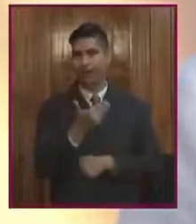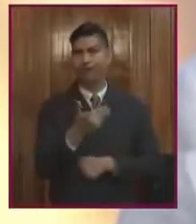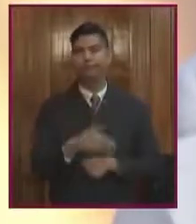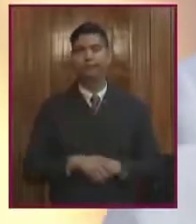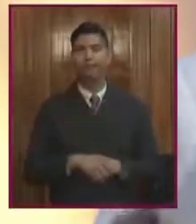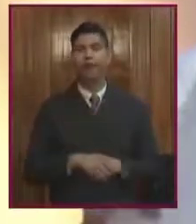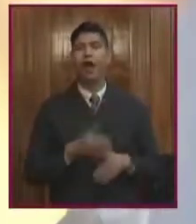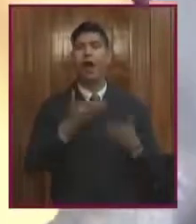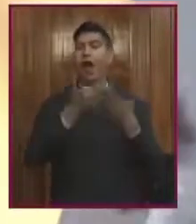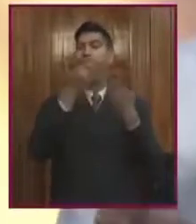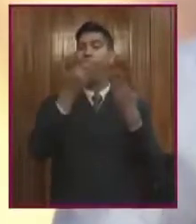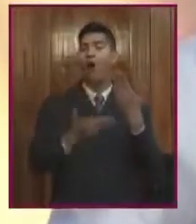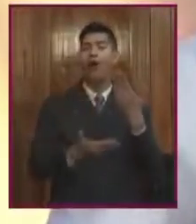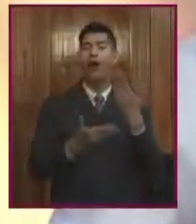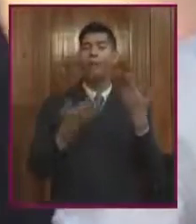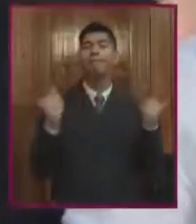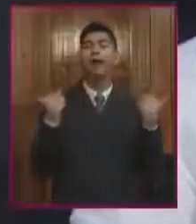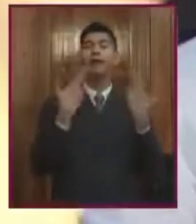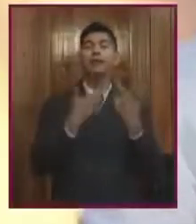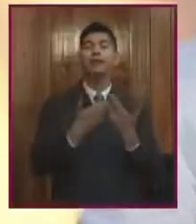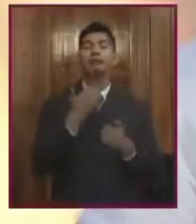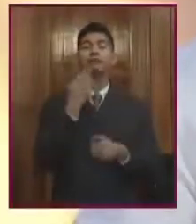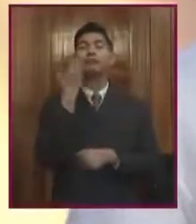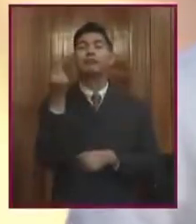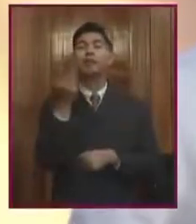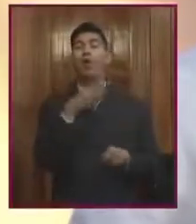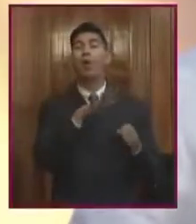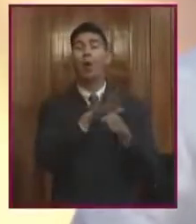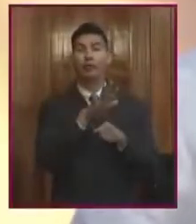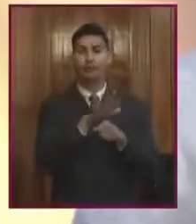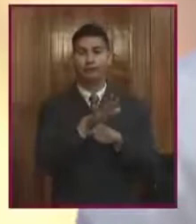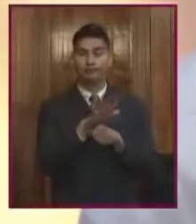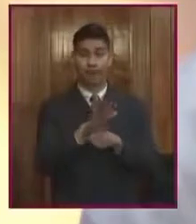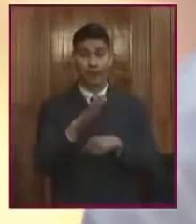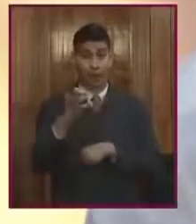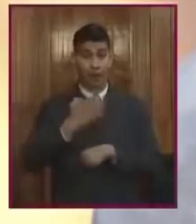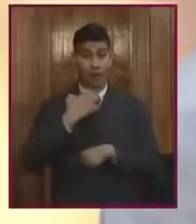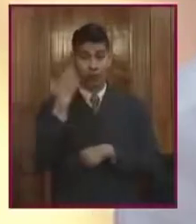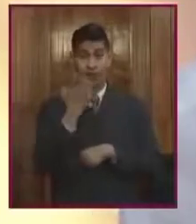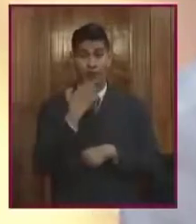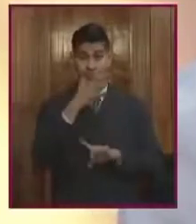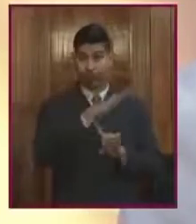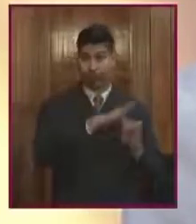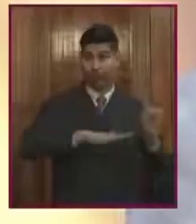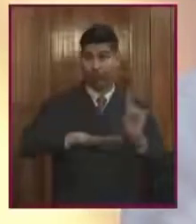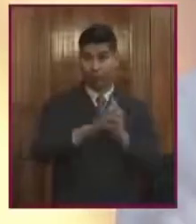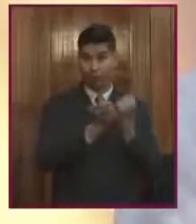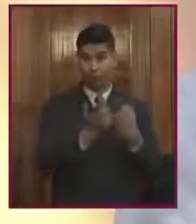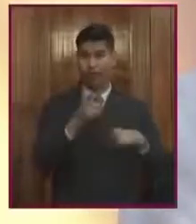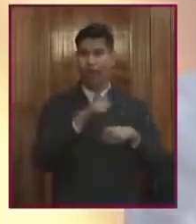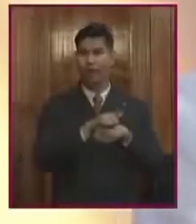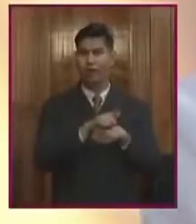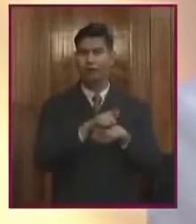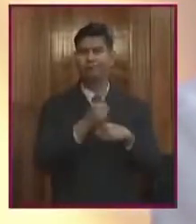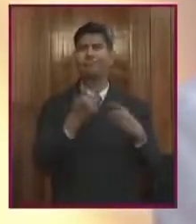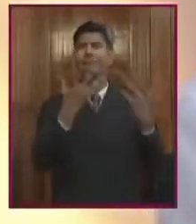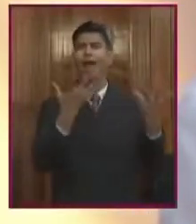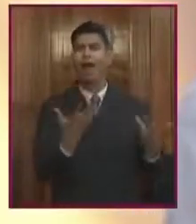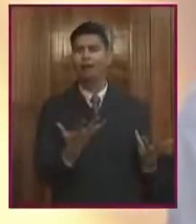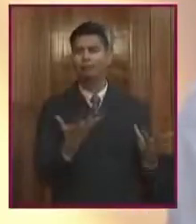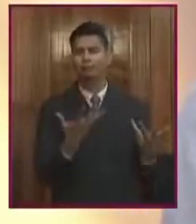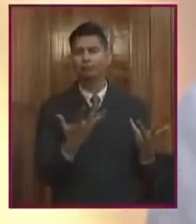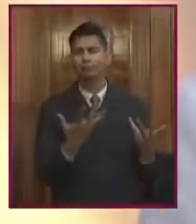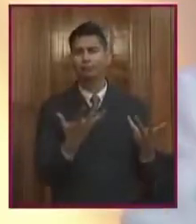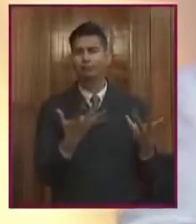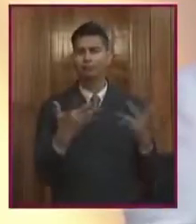será encontrar formas de articulación entre escuela y su entorno social y la vida de los alumnos y de sus